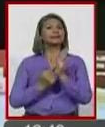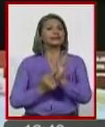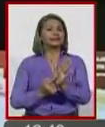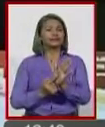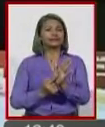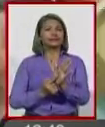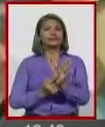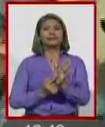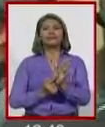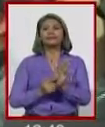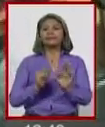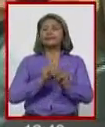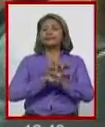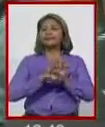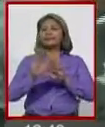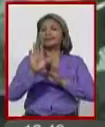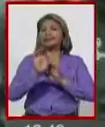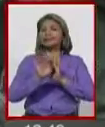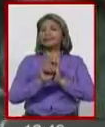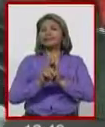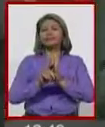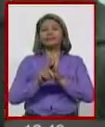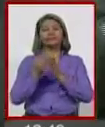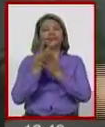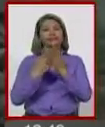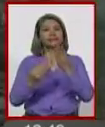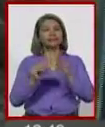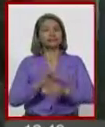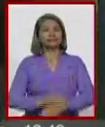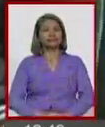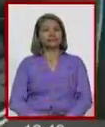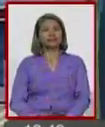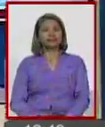un recurso de inconstitucionalidad para que queden sin efecto.